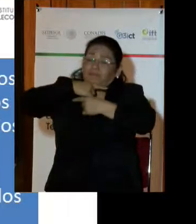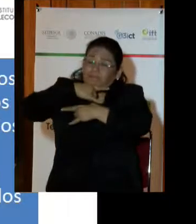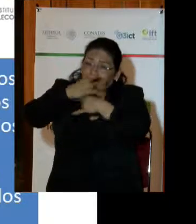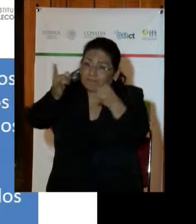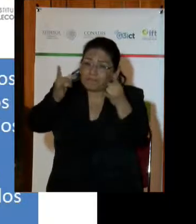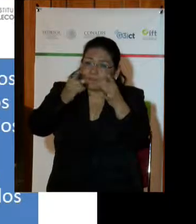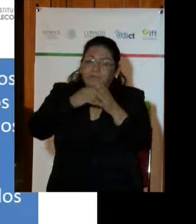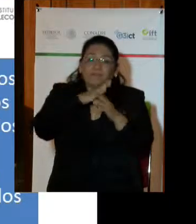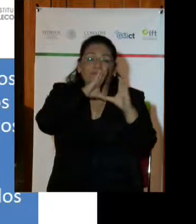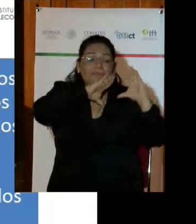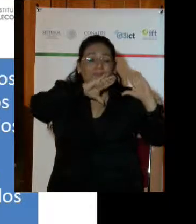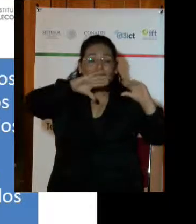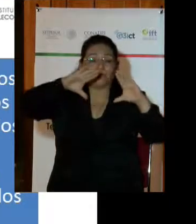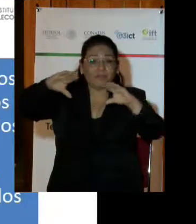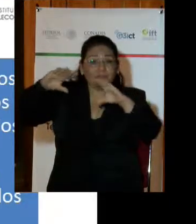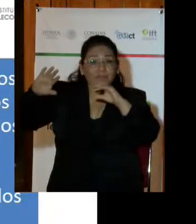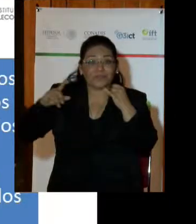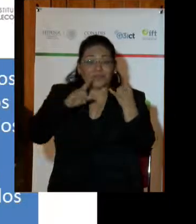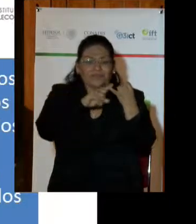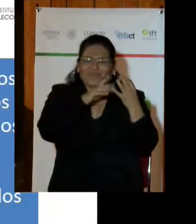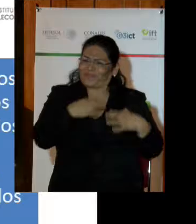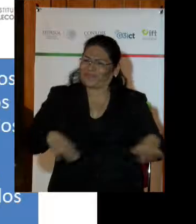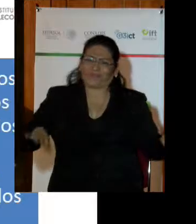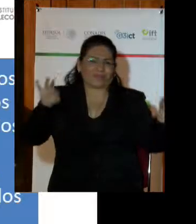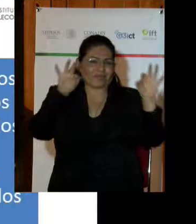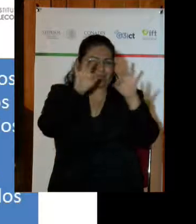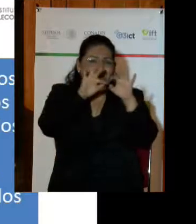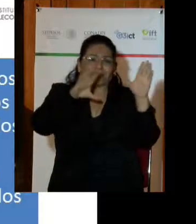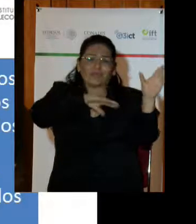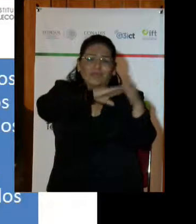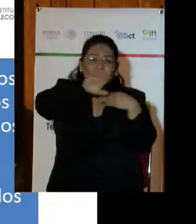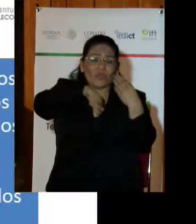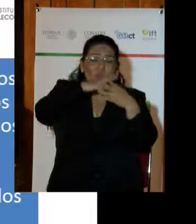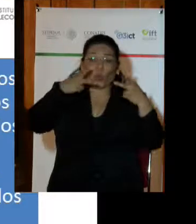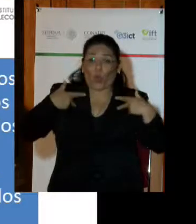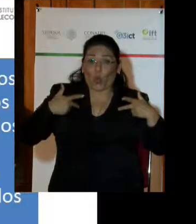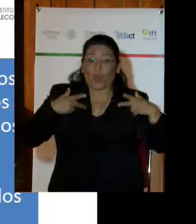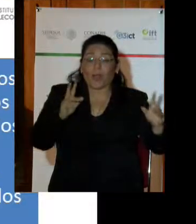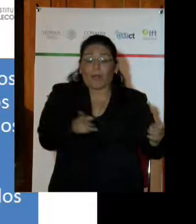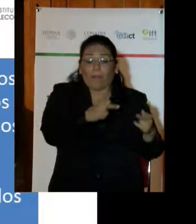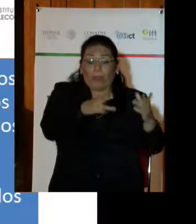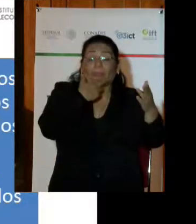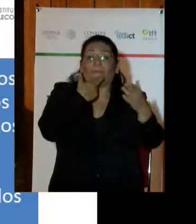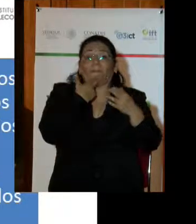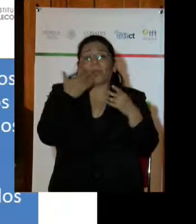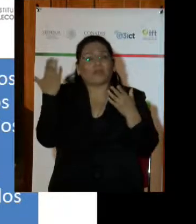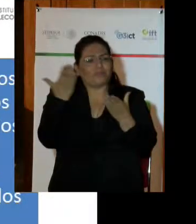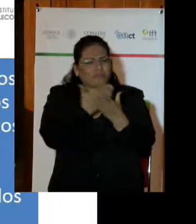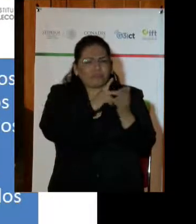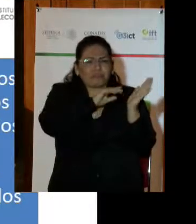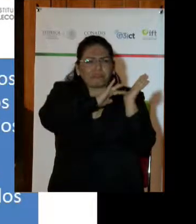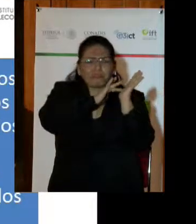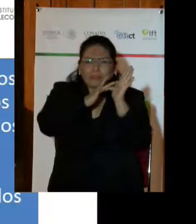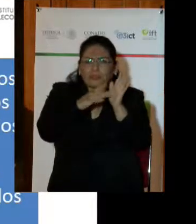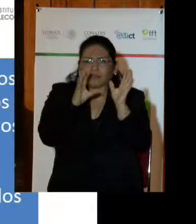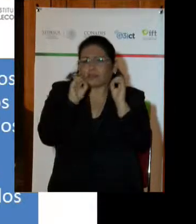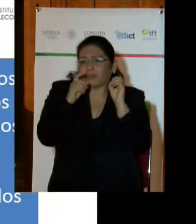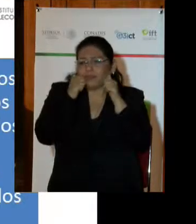la capacitación importantísima que deben dar a todo el personal que comercializa servicios o que atiende quejas